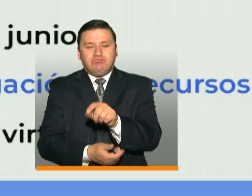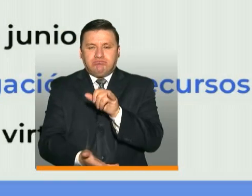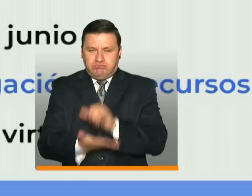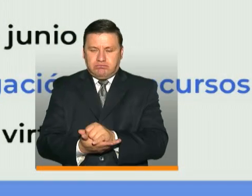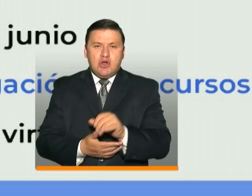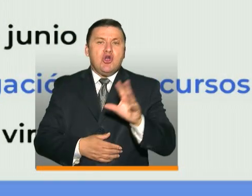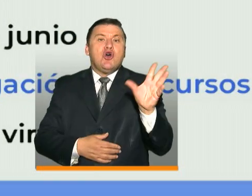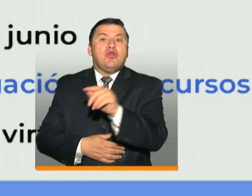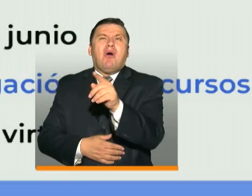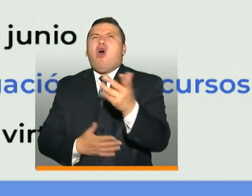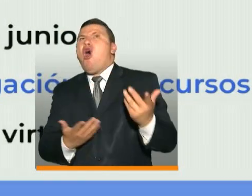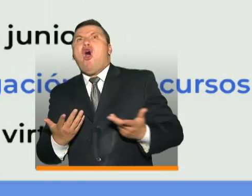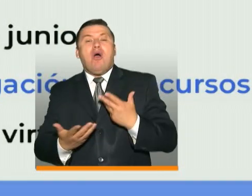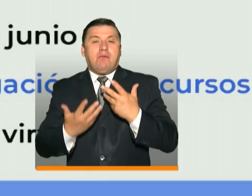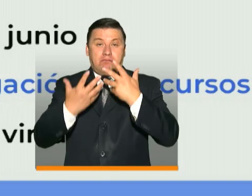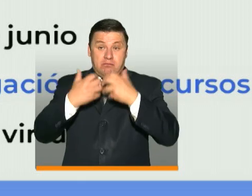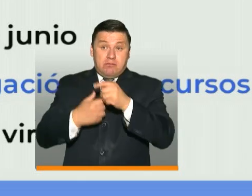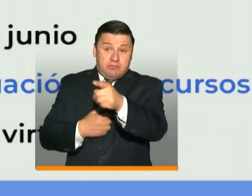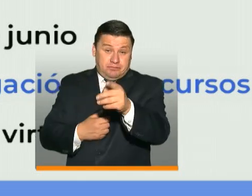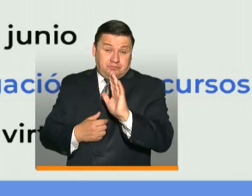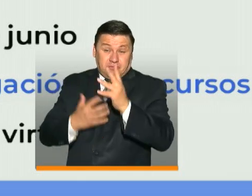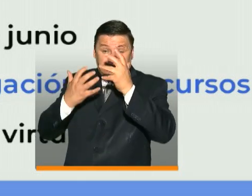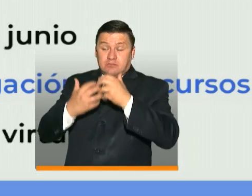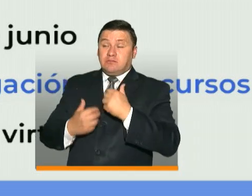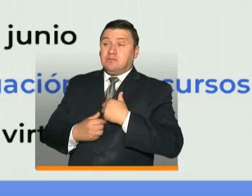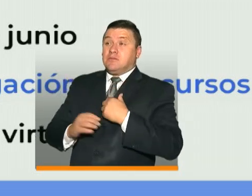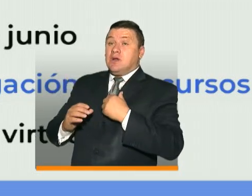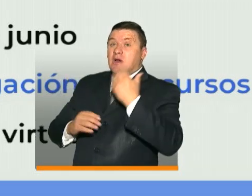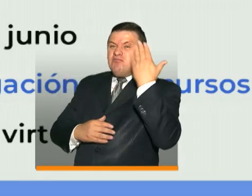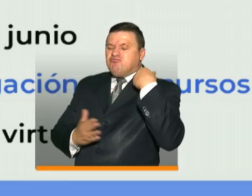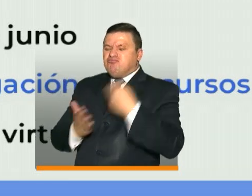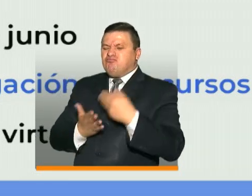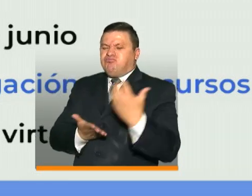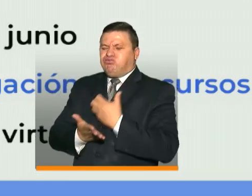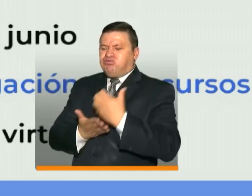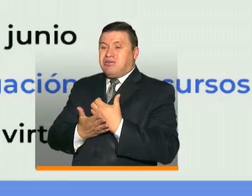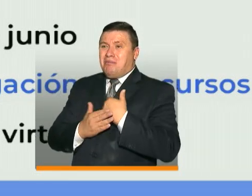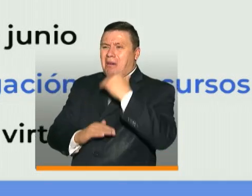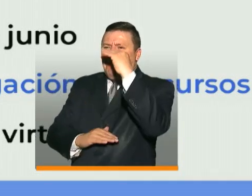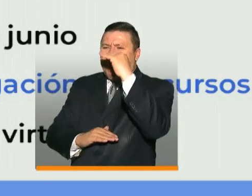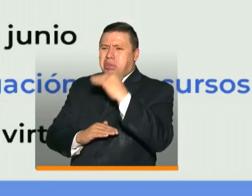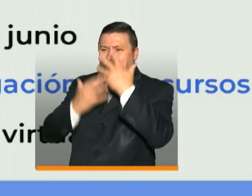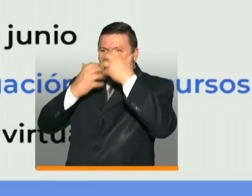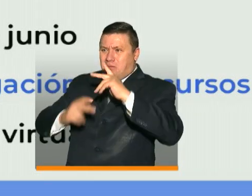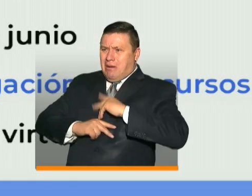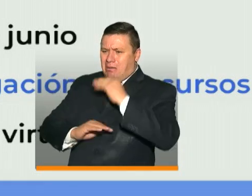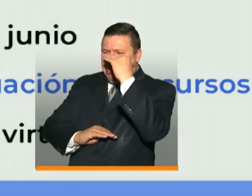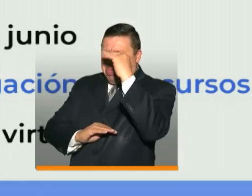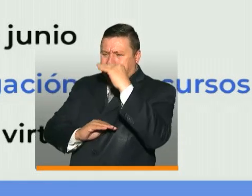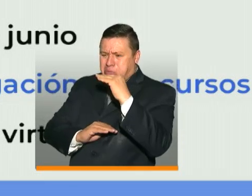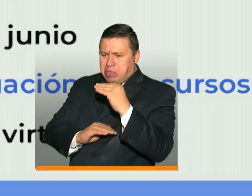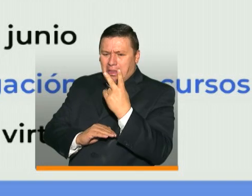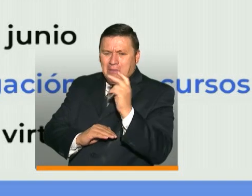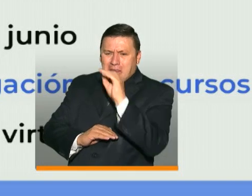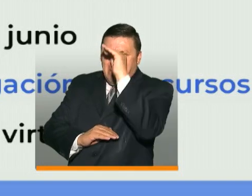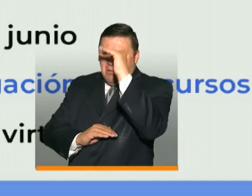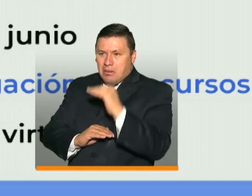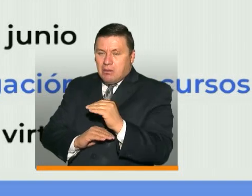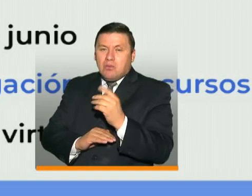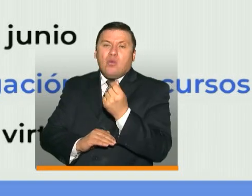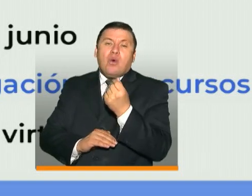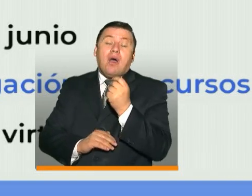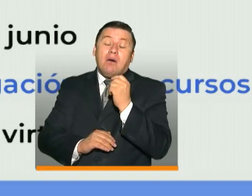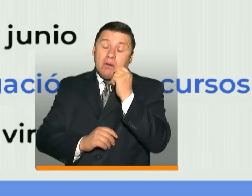a todas las empresas cuyos ingresos tengan una disminución del 20%. Es un valor de 220